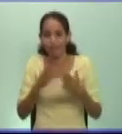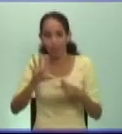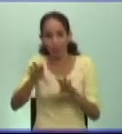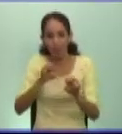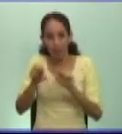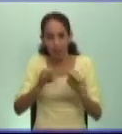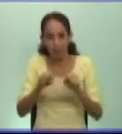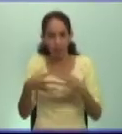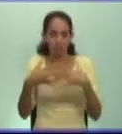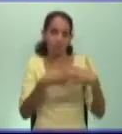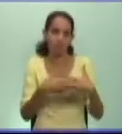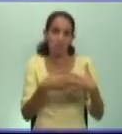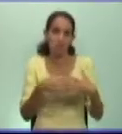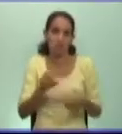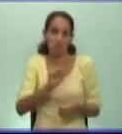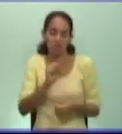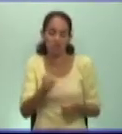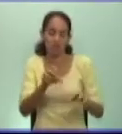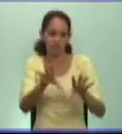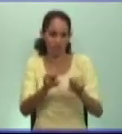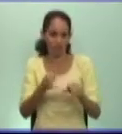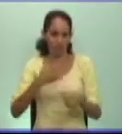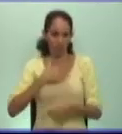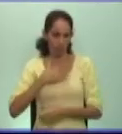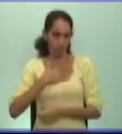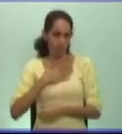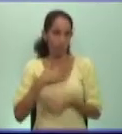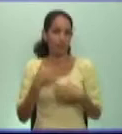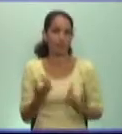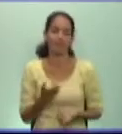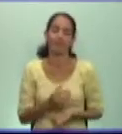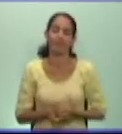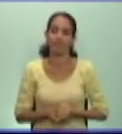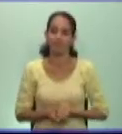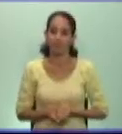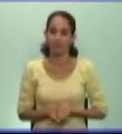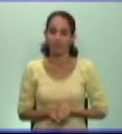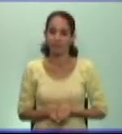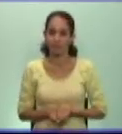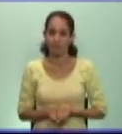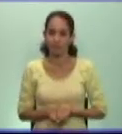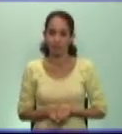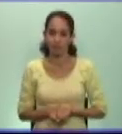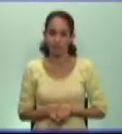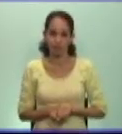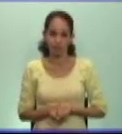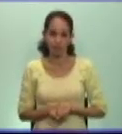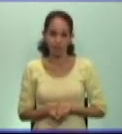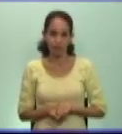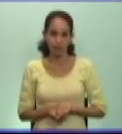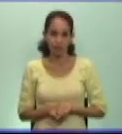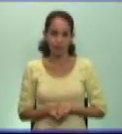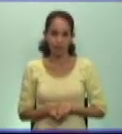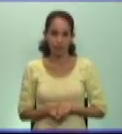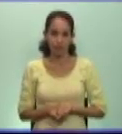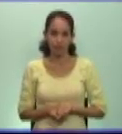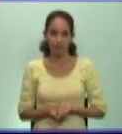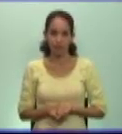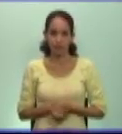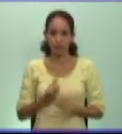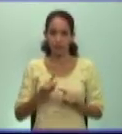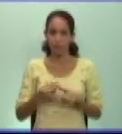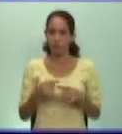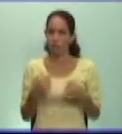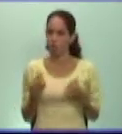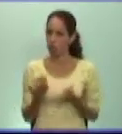el mundo. Y esto lógicamente va a consolidar el capitalismo norteamericano. ¿Y qué definimos allí? Como Lenin